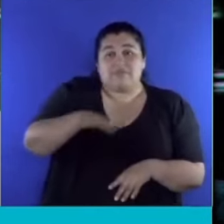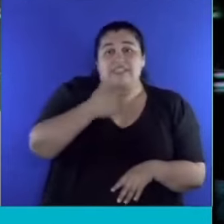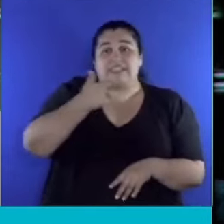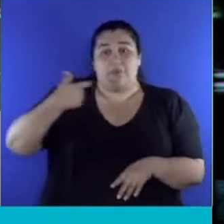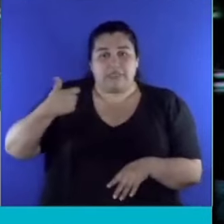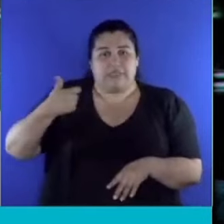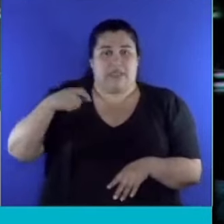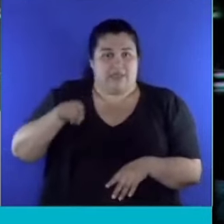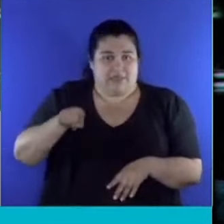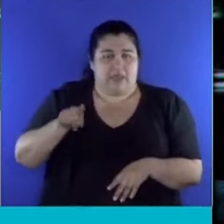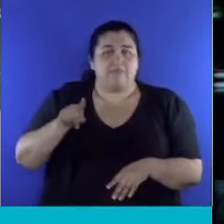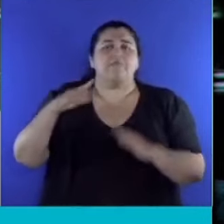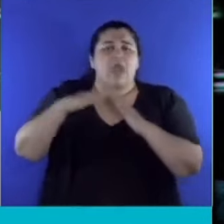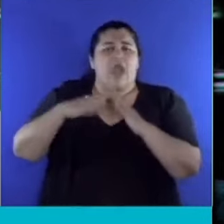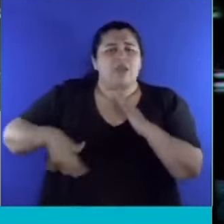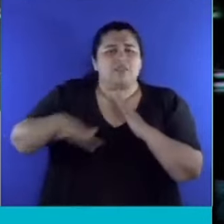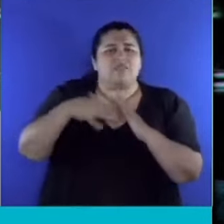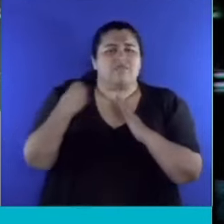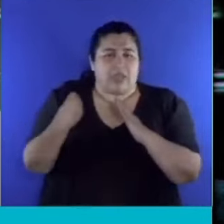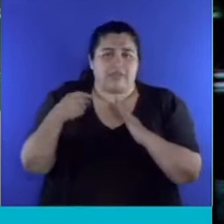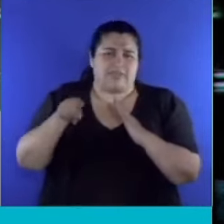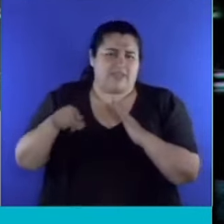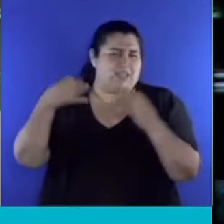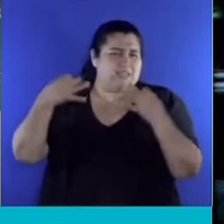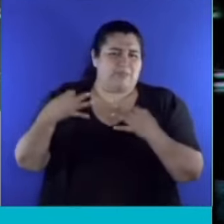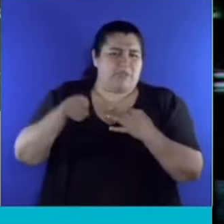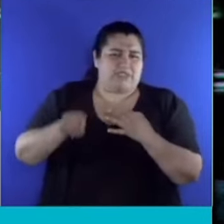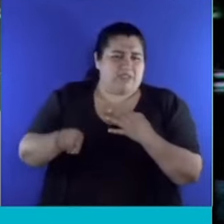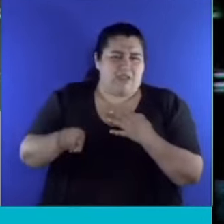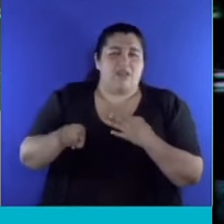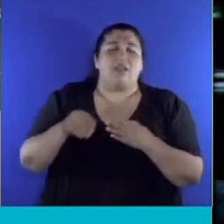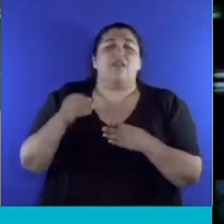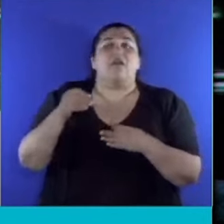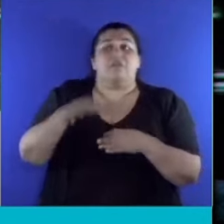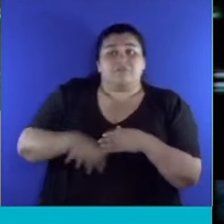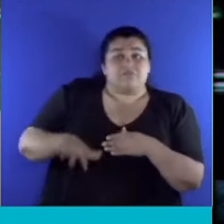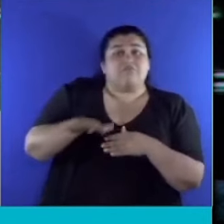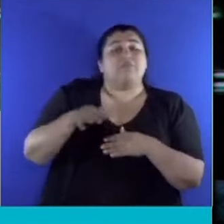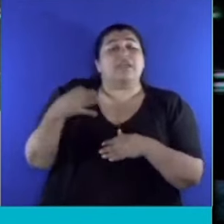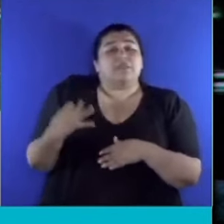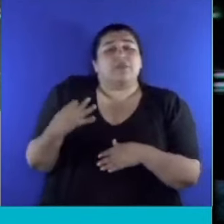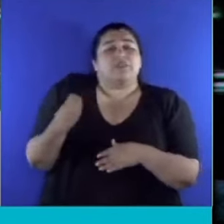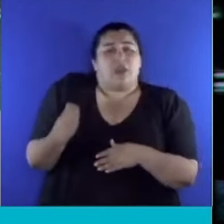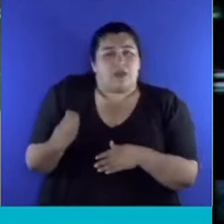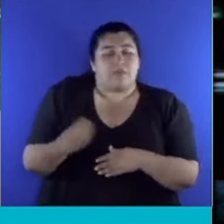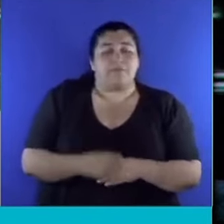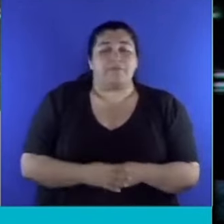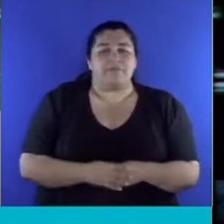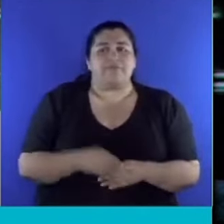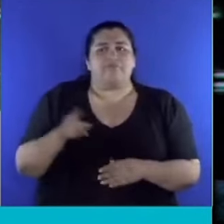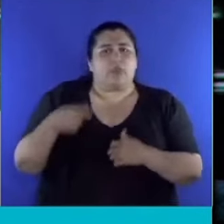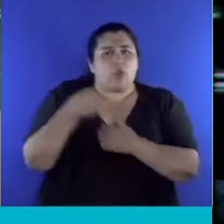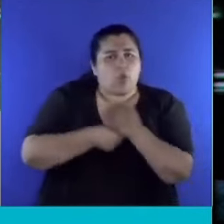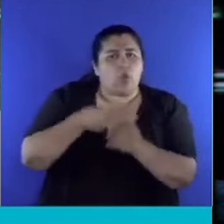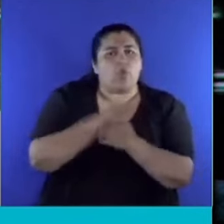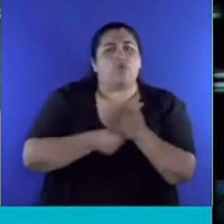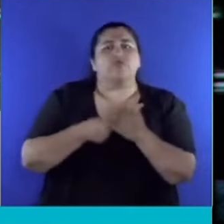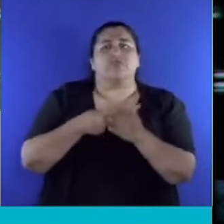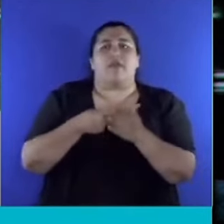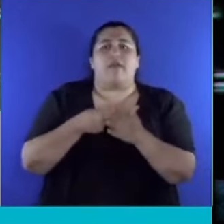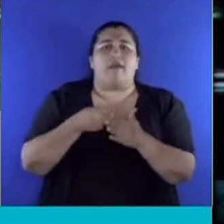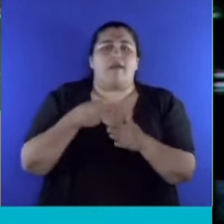Vicente tiene un contexto muy particular un contexto muy particular porque la pelea contra la